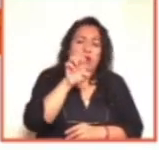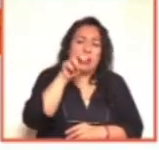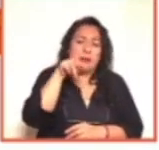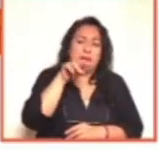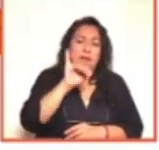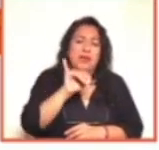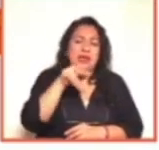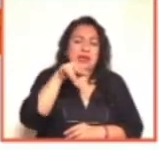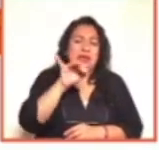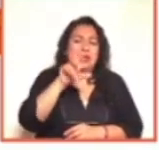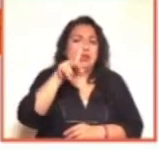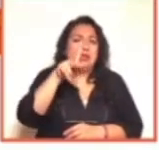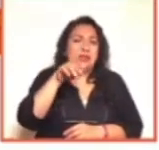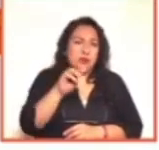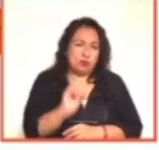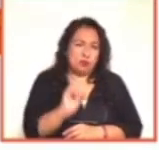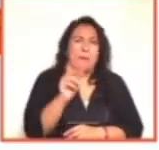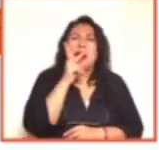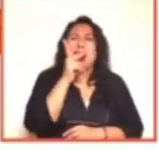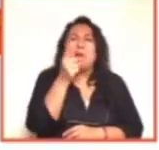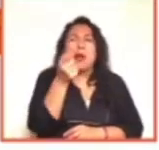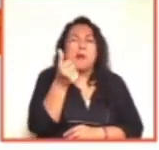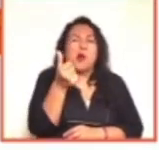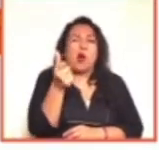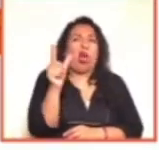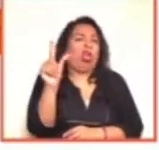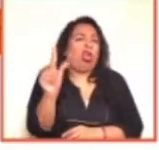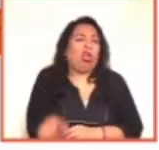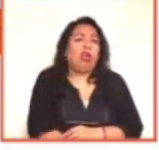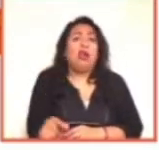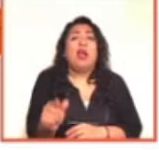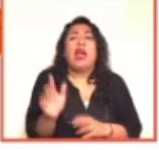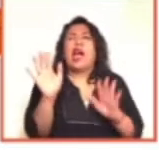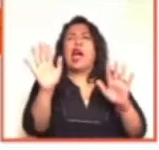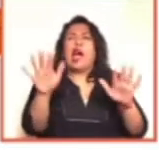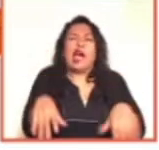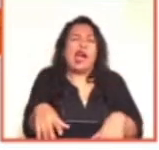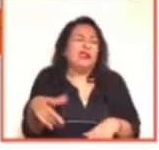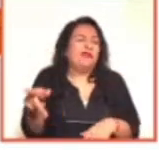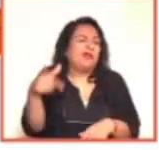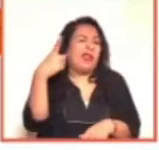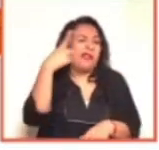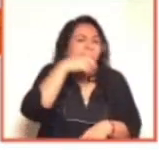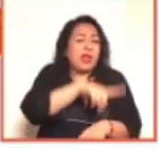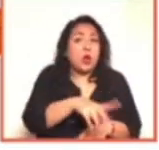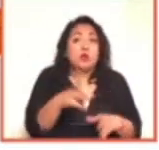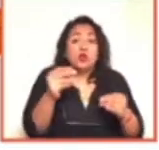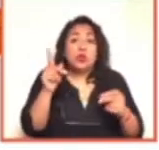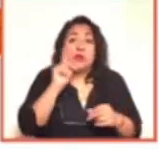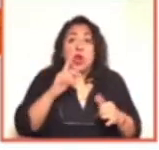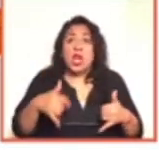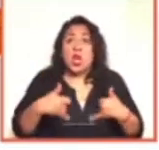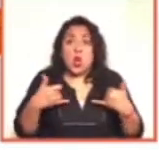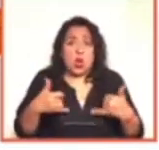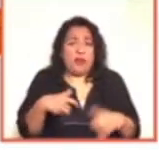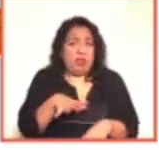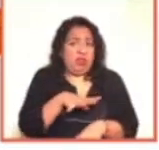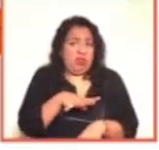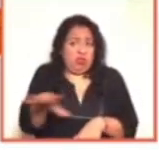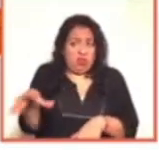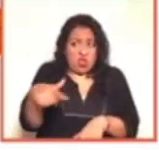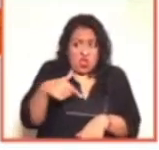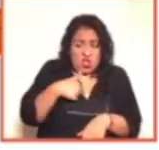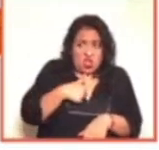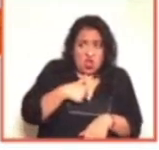poco desprestigiada. Cuando uno dice que es feminista es muy poco sexy y muchas mujeres jóvenes no quieren llamarse feminista porque